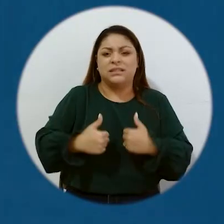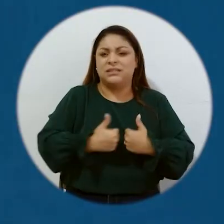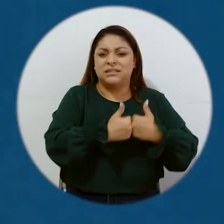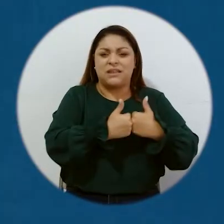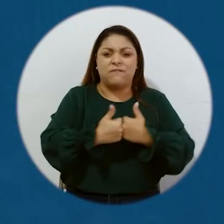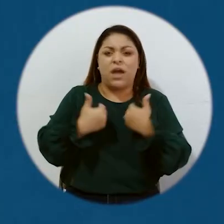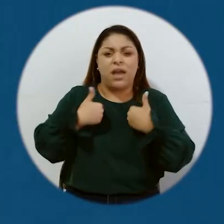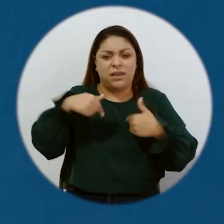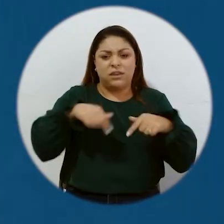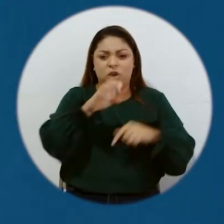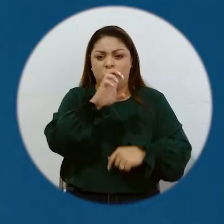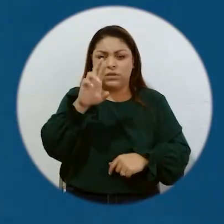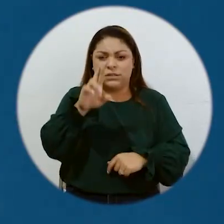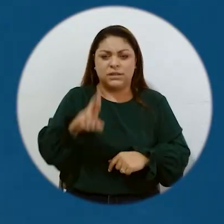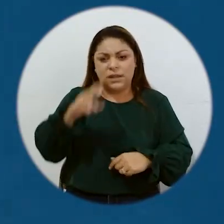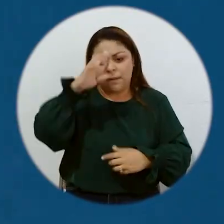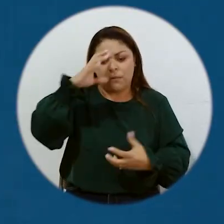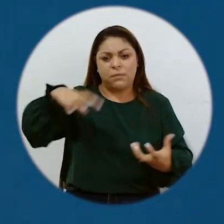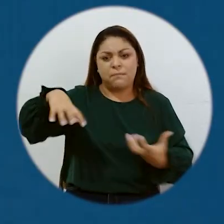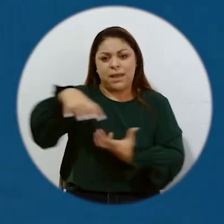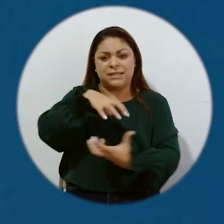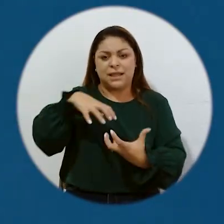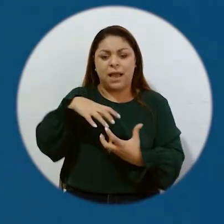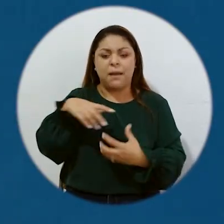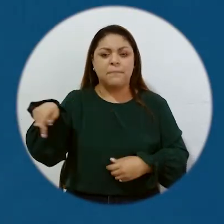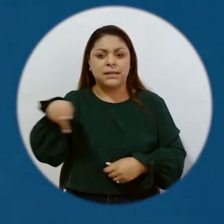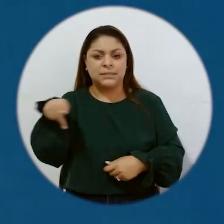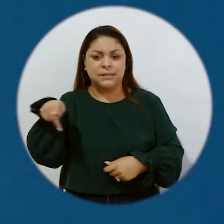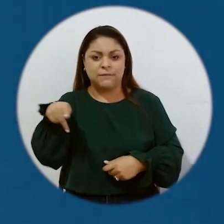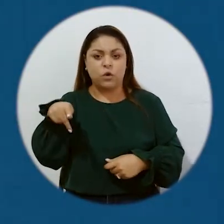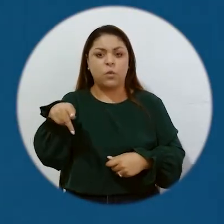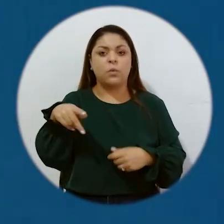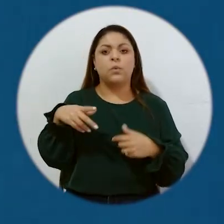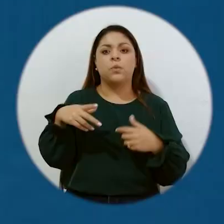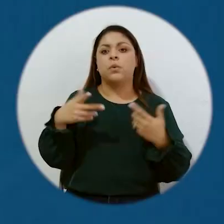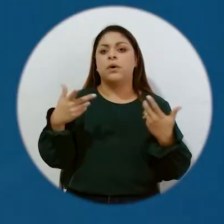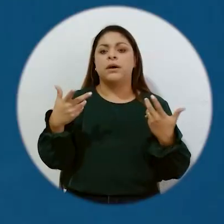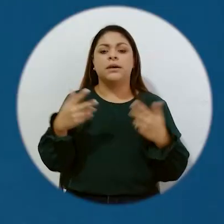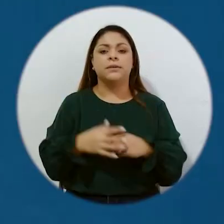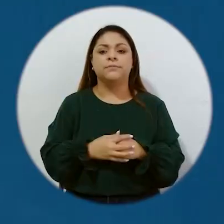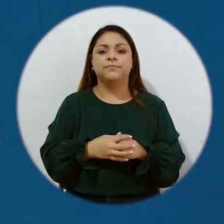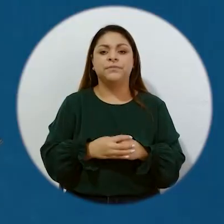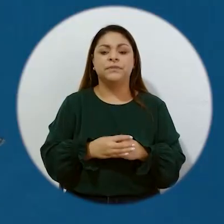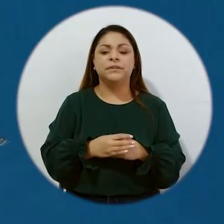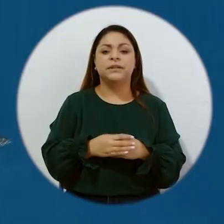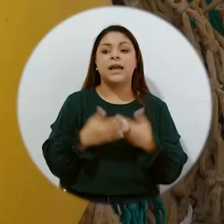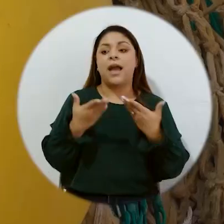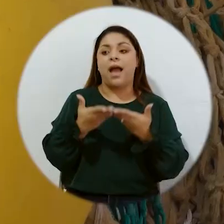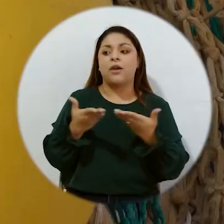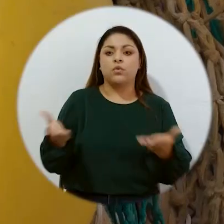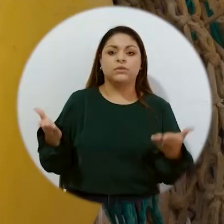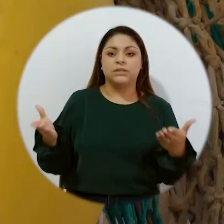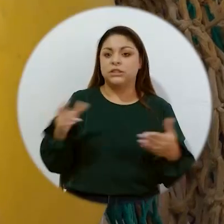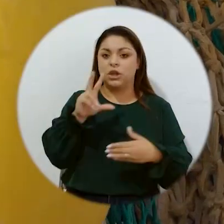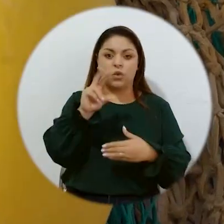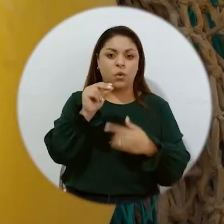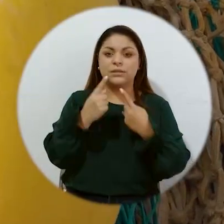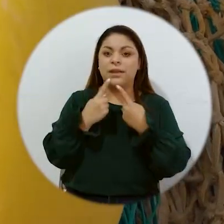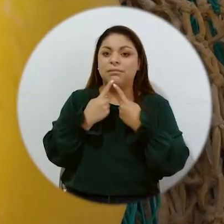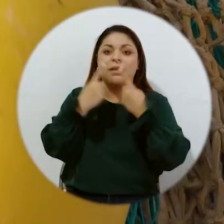desafíos que tiene un país como Costa Rica con respecto a la pesca en el Pacífico, sobre todo a la pesca ilegal, la pesca no